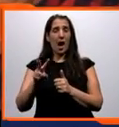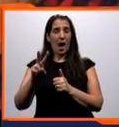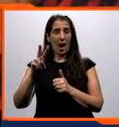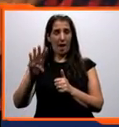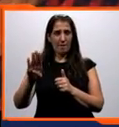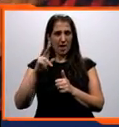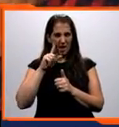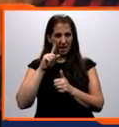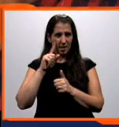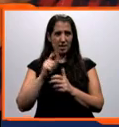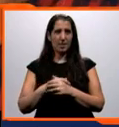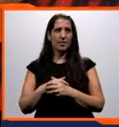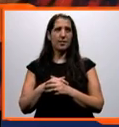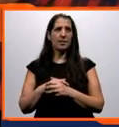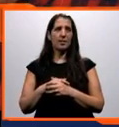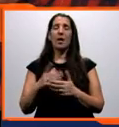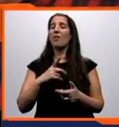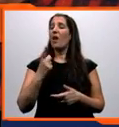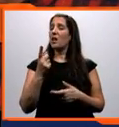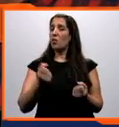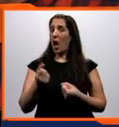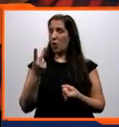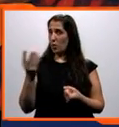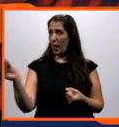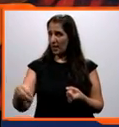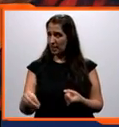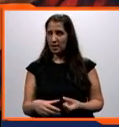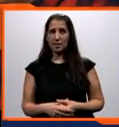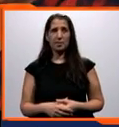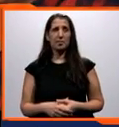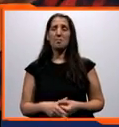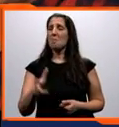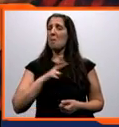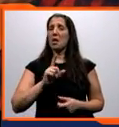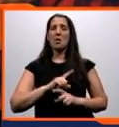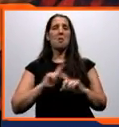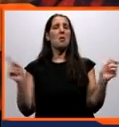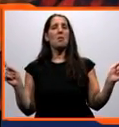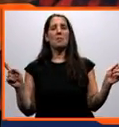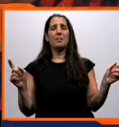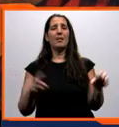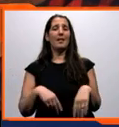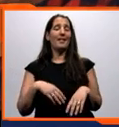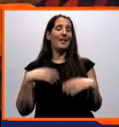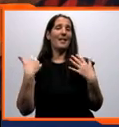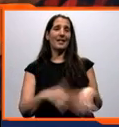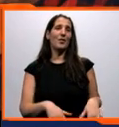agregan un tercer auto y me dijo no se baja ni lauda